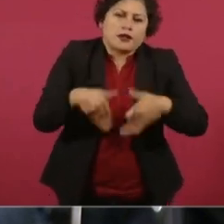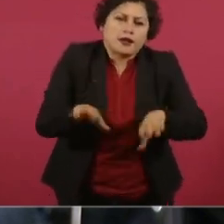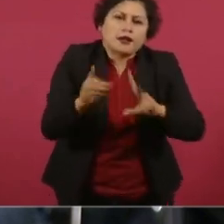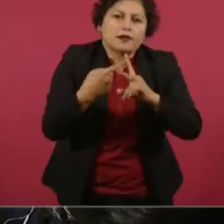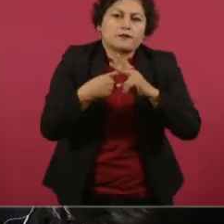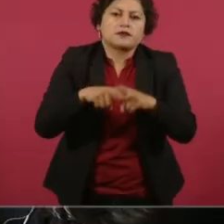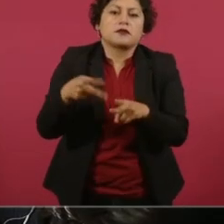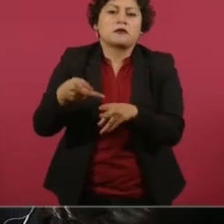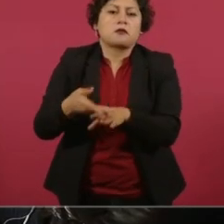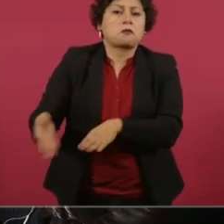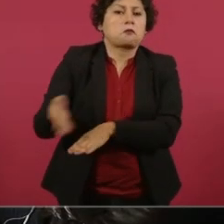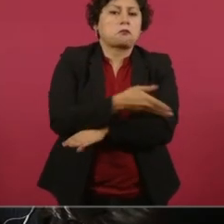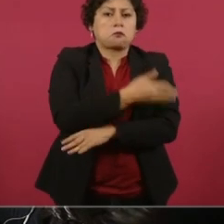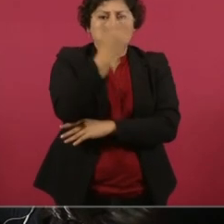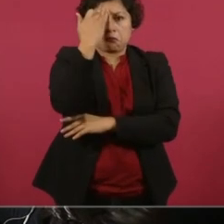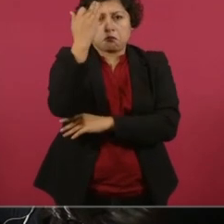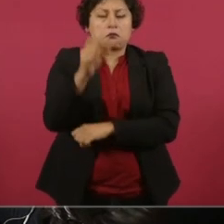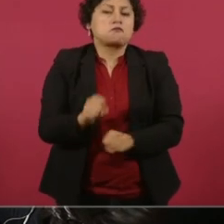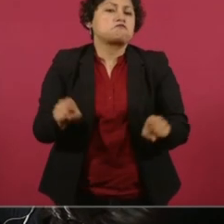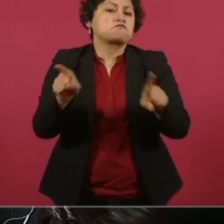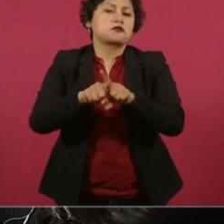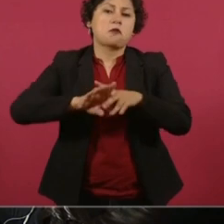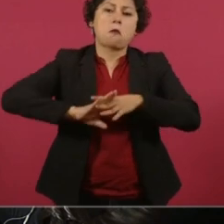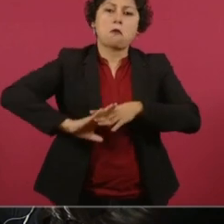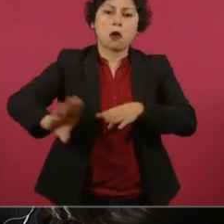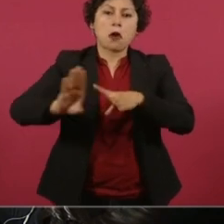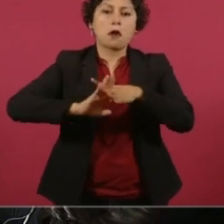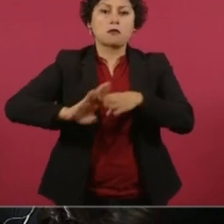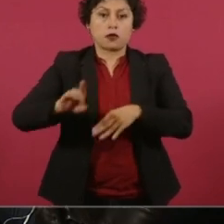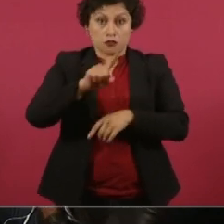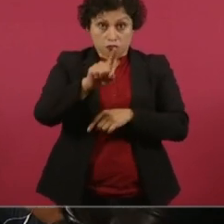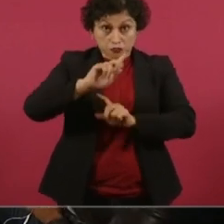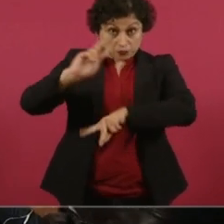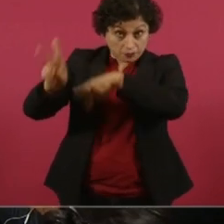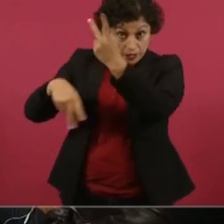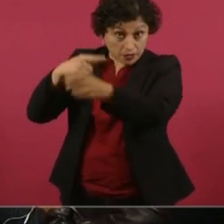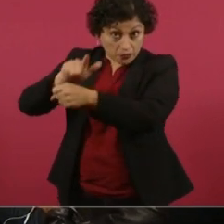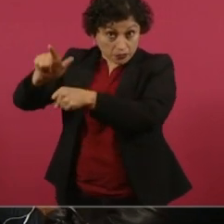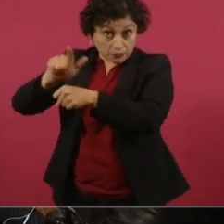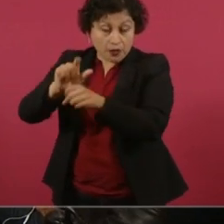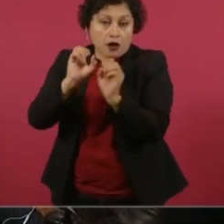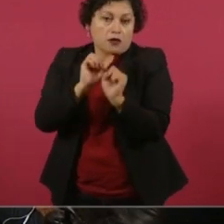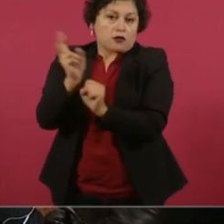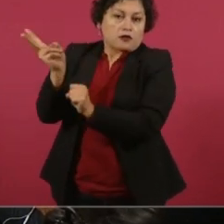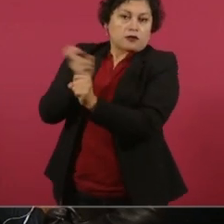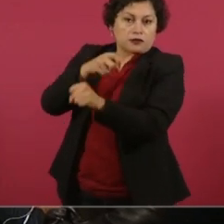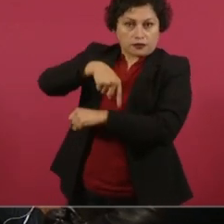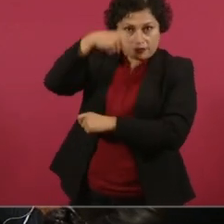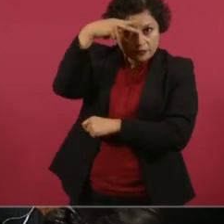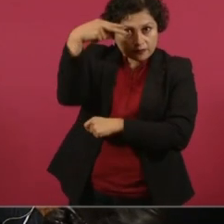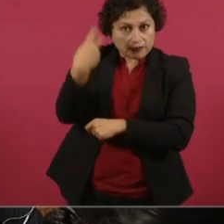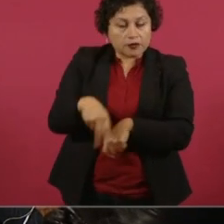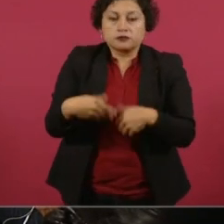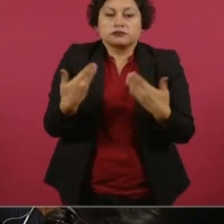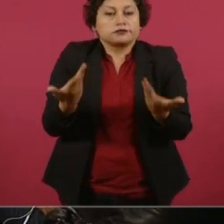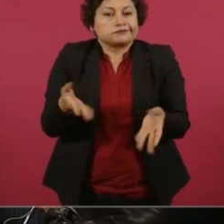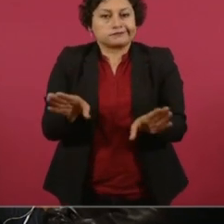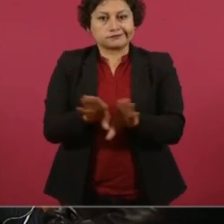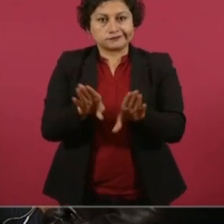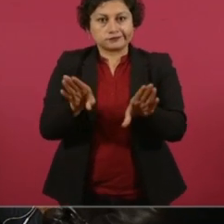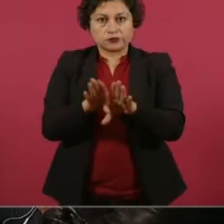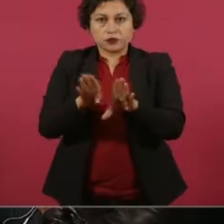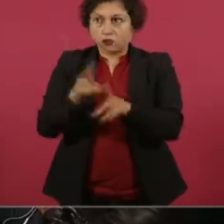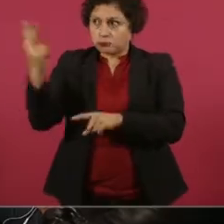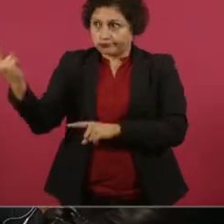existido. Usted va a ir a Guatemala, lo va a invitar a México, ¿cómo van a trabajar? ¿Van a platicar con